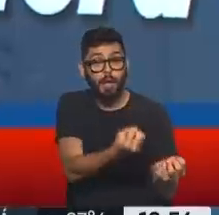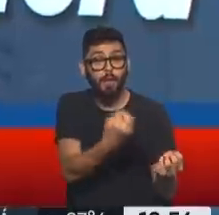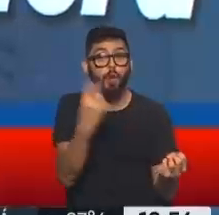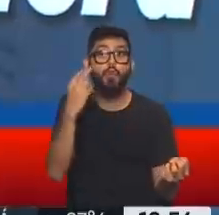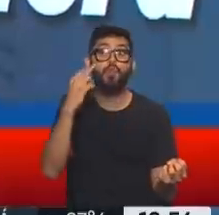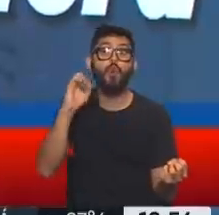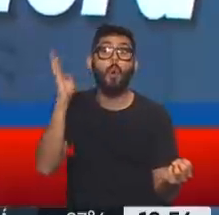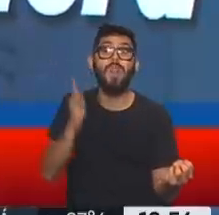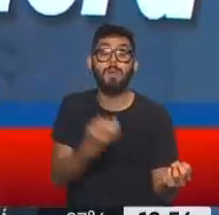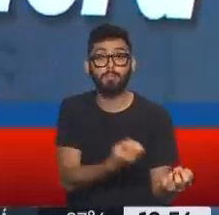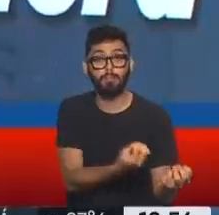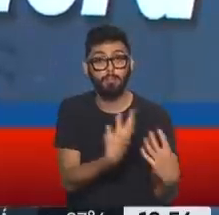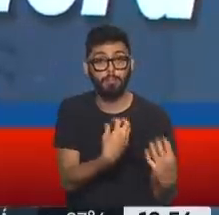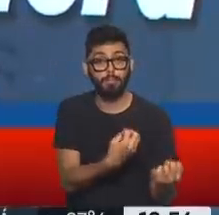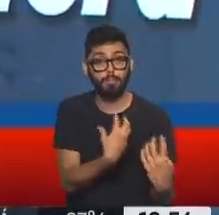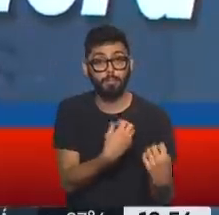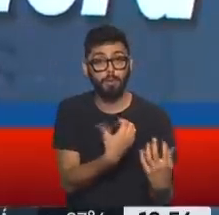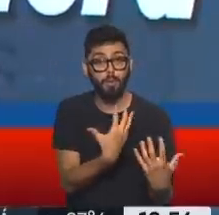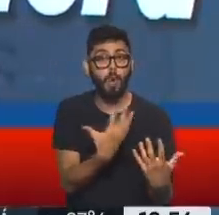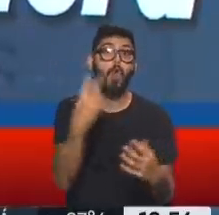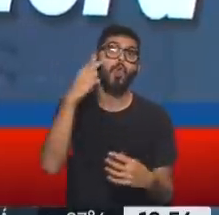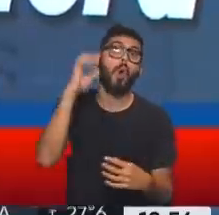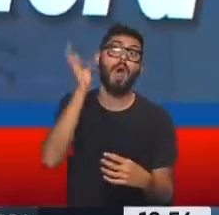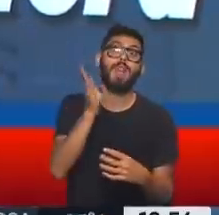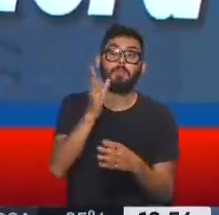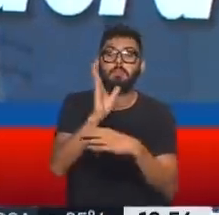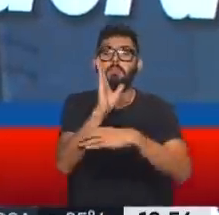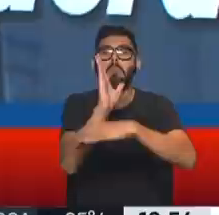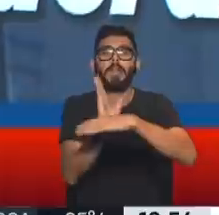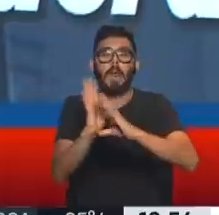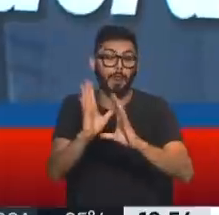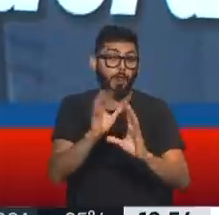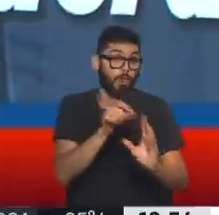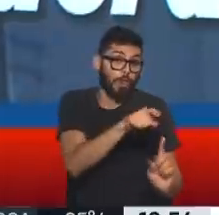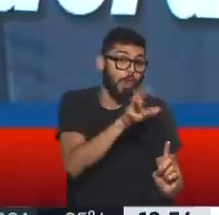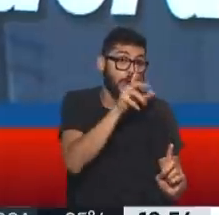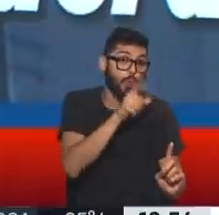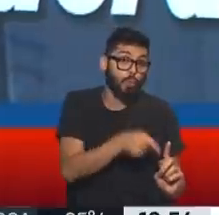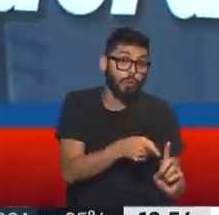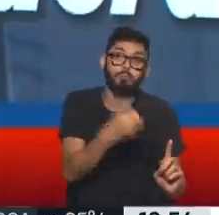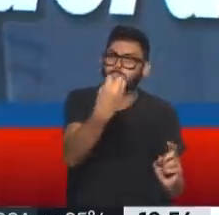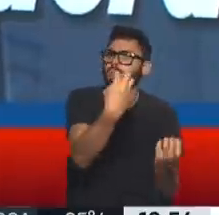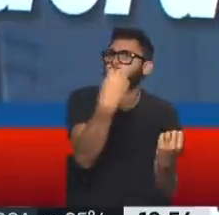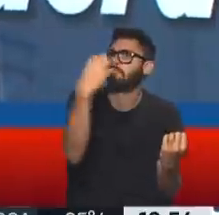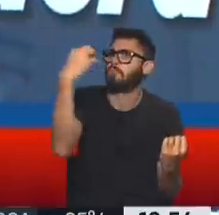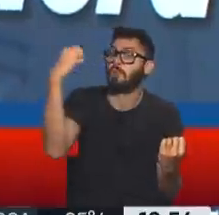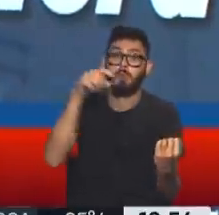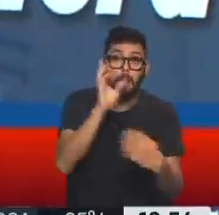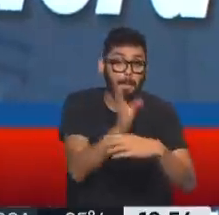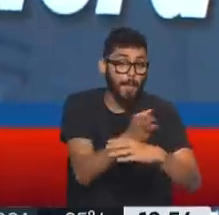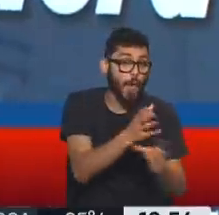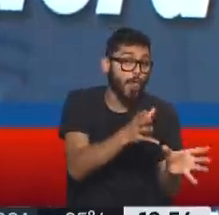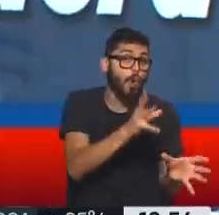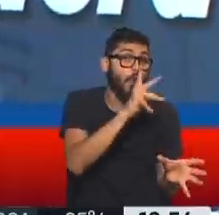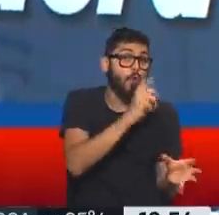bueno prácticamente la mitad viene de rusia entonces si bien al menos de momento las las sanciones económicas